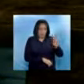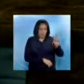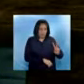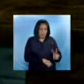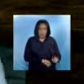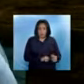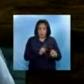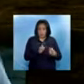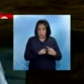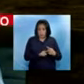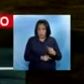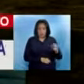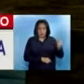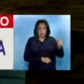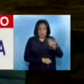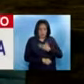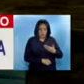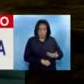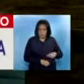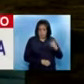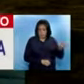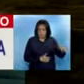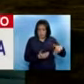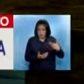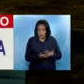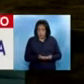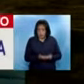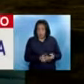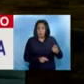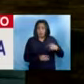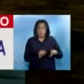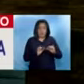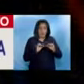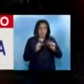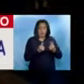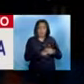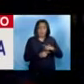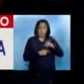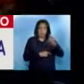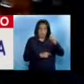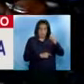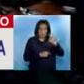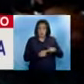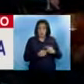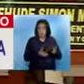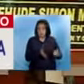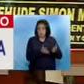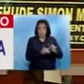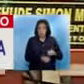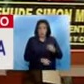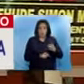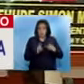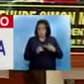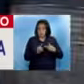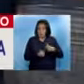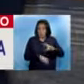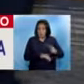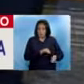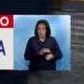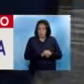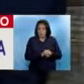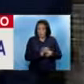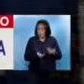a través de dinero del Estado que habría llegado para favorecer la campaña del 2006, o de corrupción proveniente de